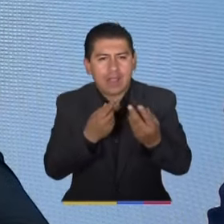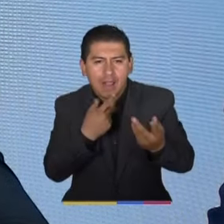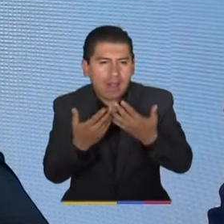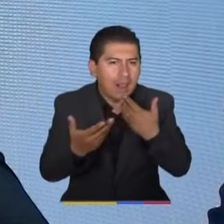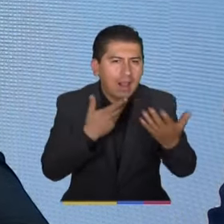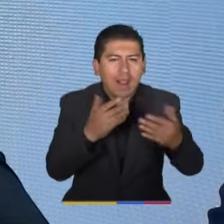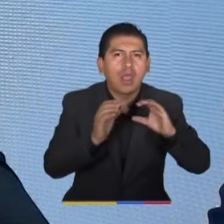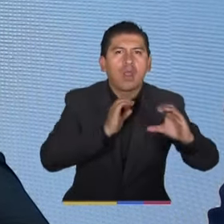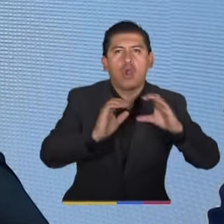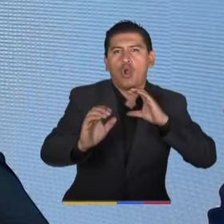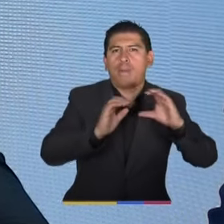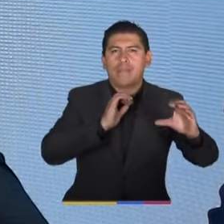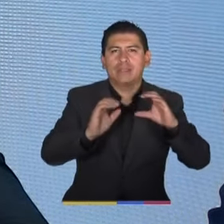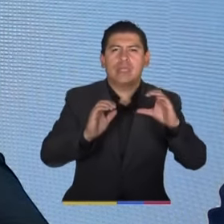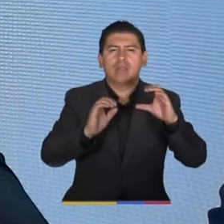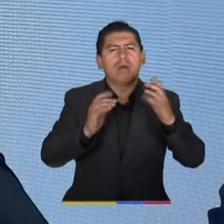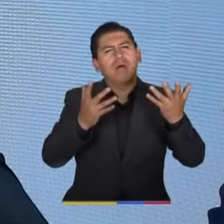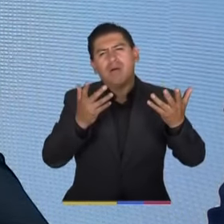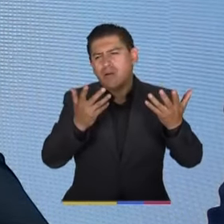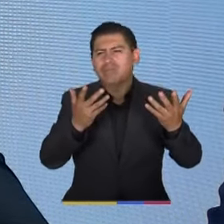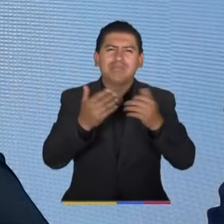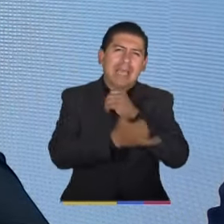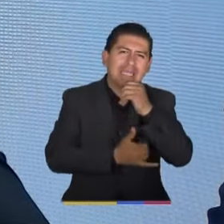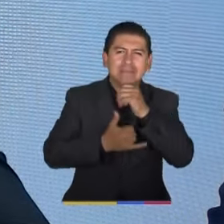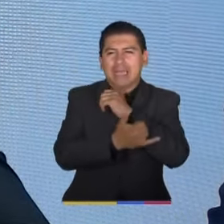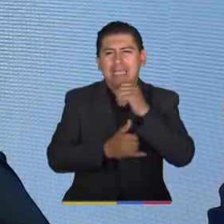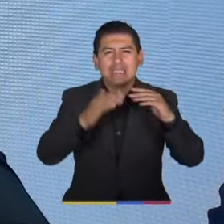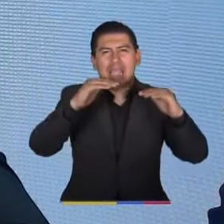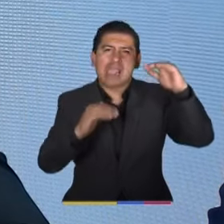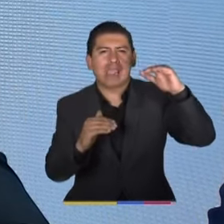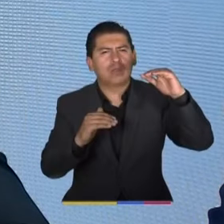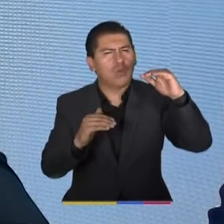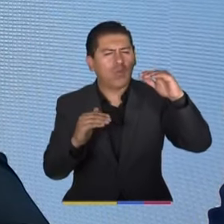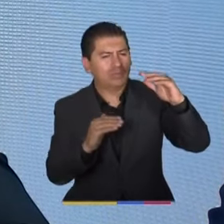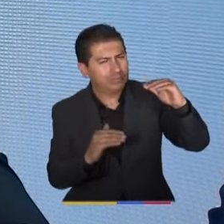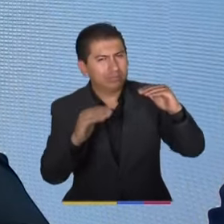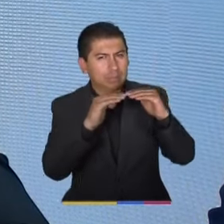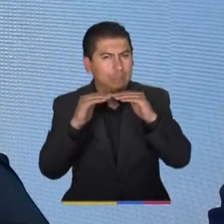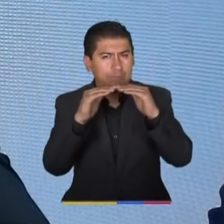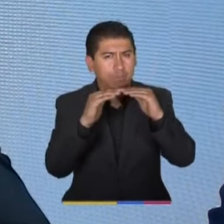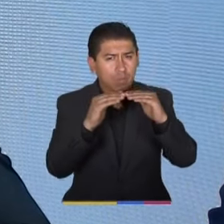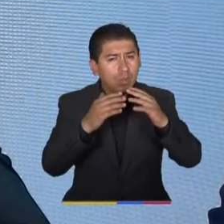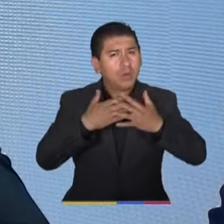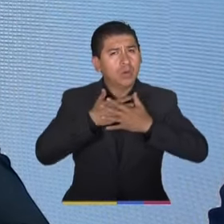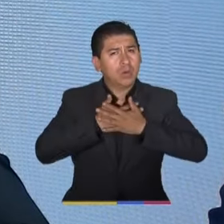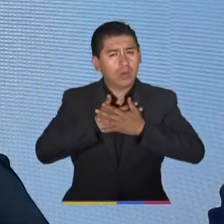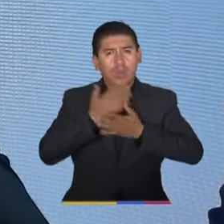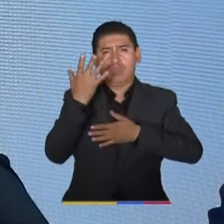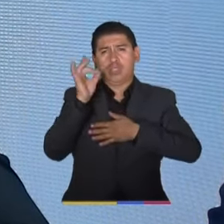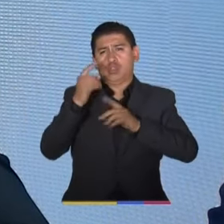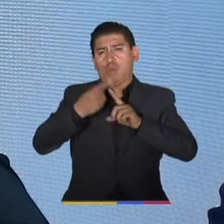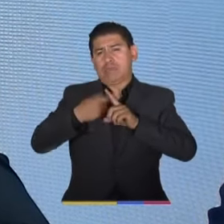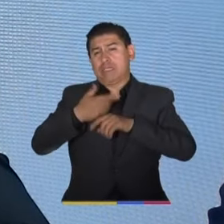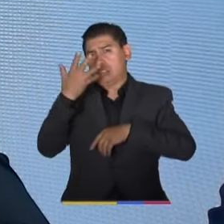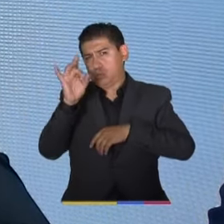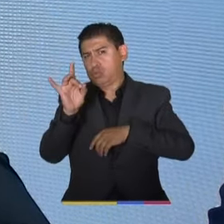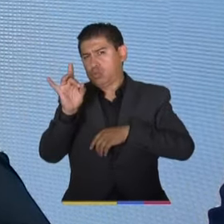y menos desigual. En los 18 meses que ejercimos la presidencia pro tempore de la Cumbre